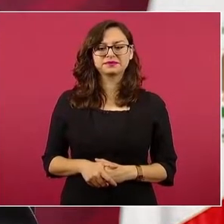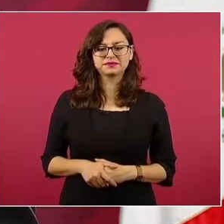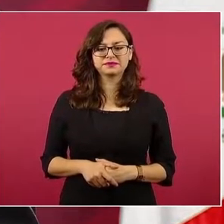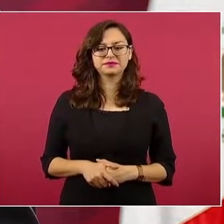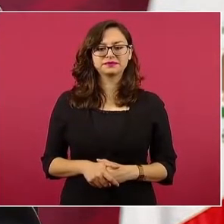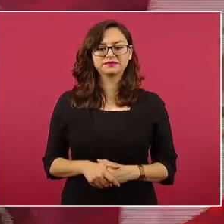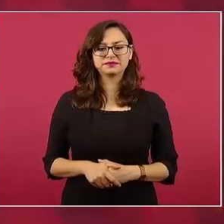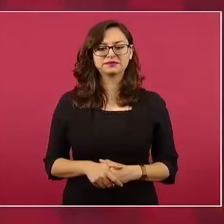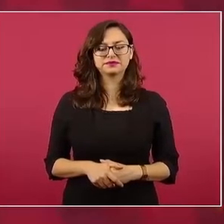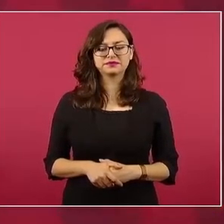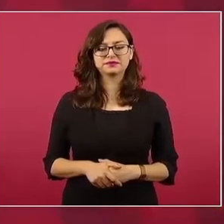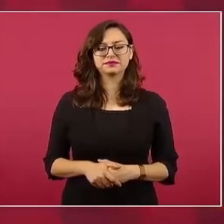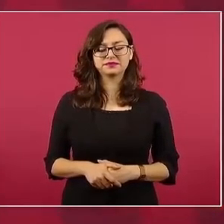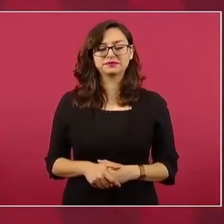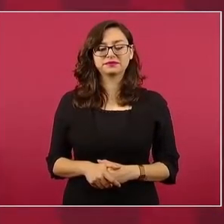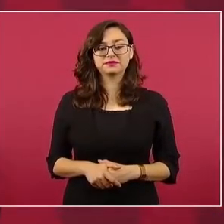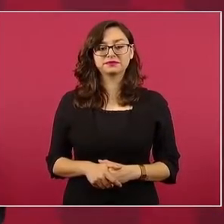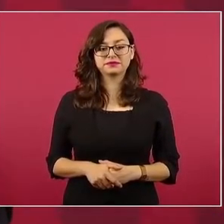Entonces,